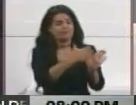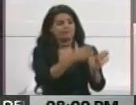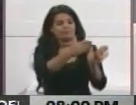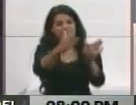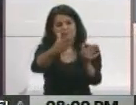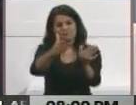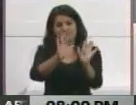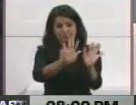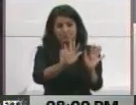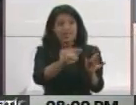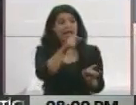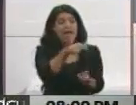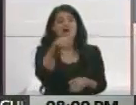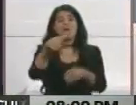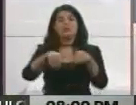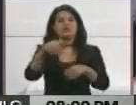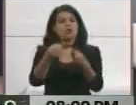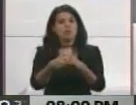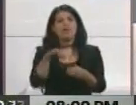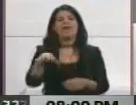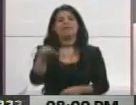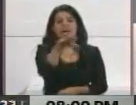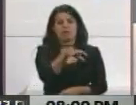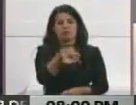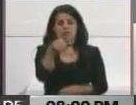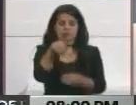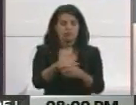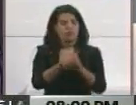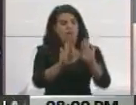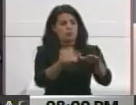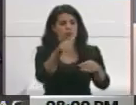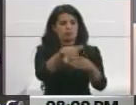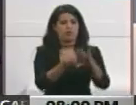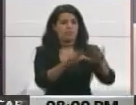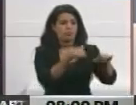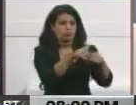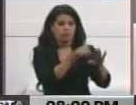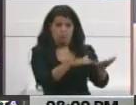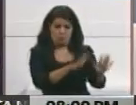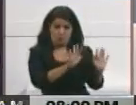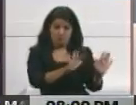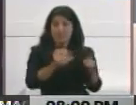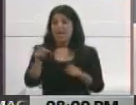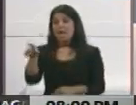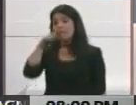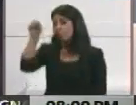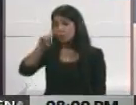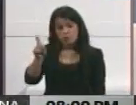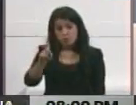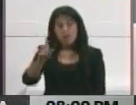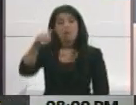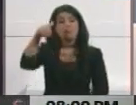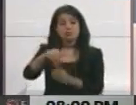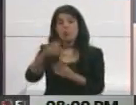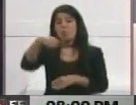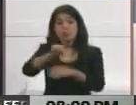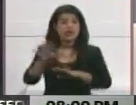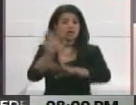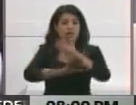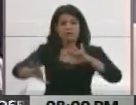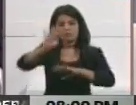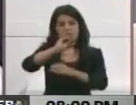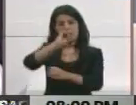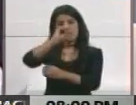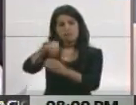no ahí no está nada fraccionado es una sola jurisdicción que es la jurisdicción nacional pero a eso hay que agregar otro